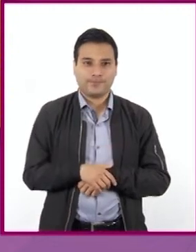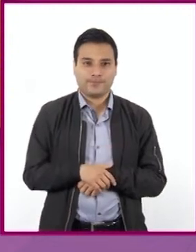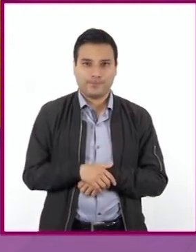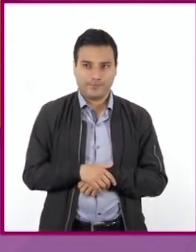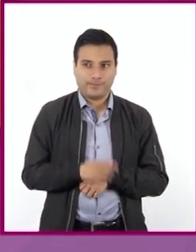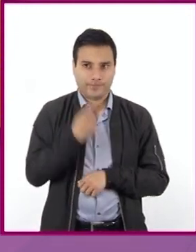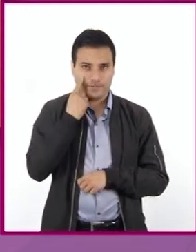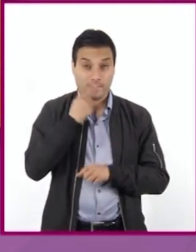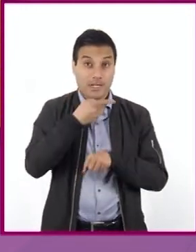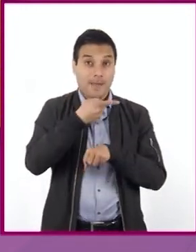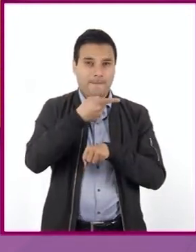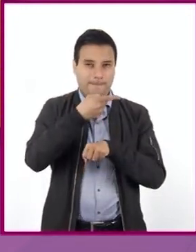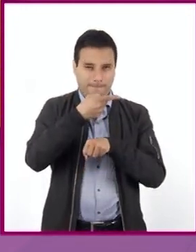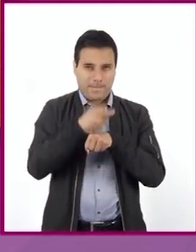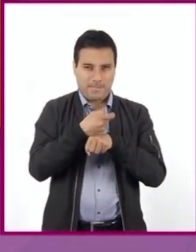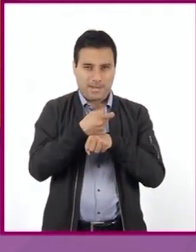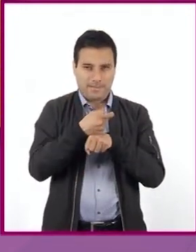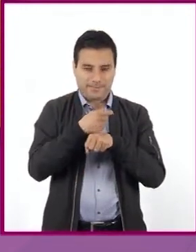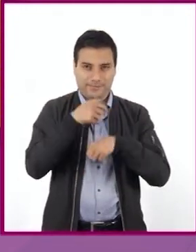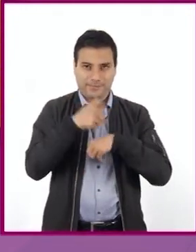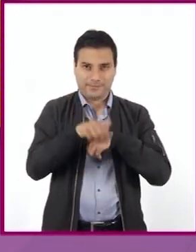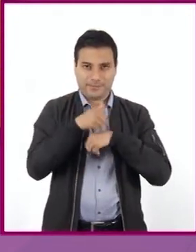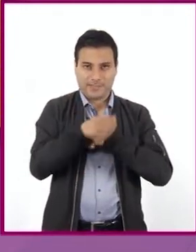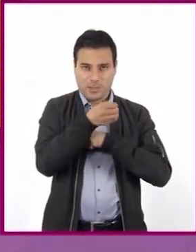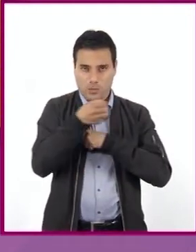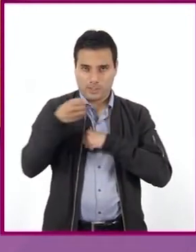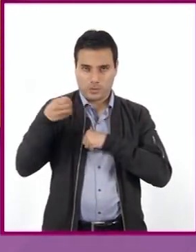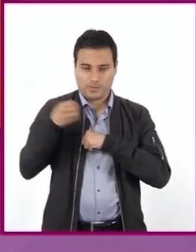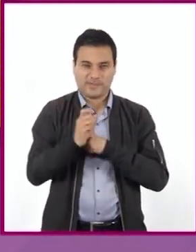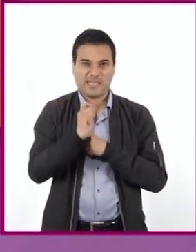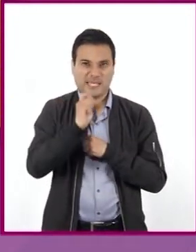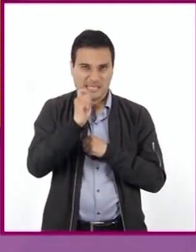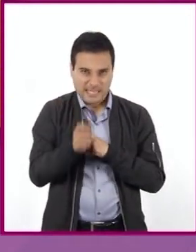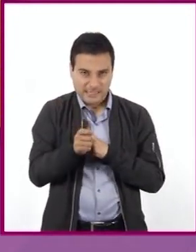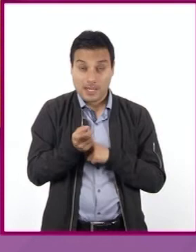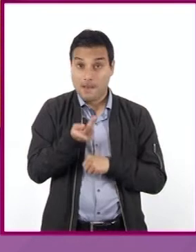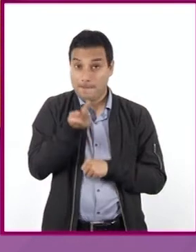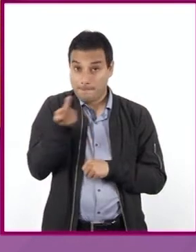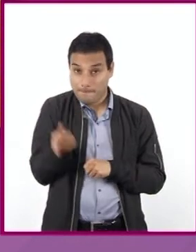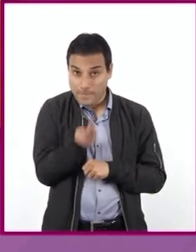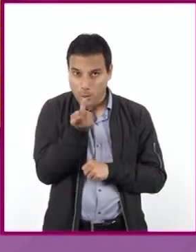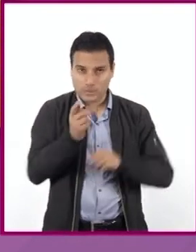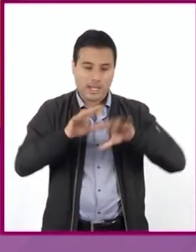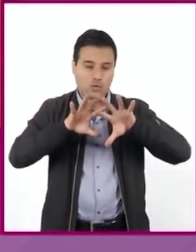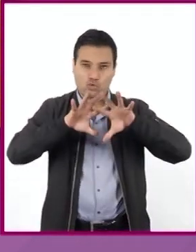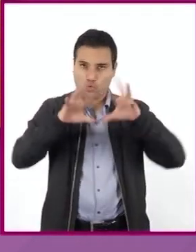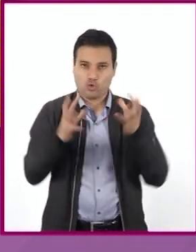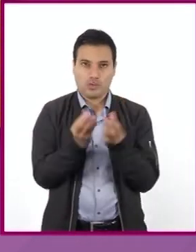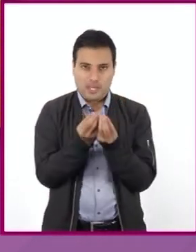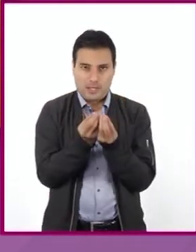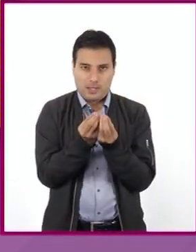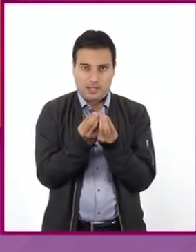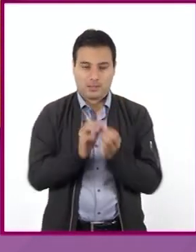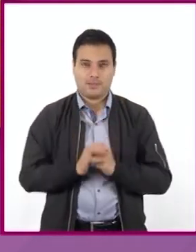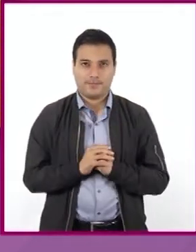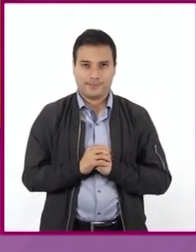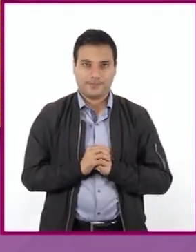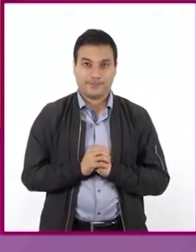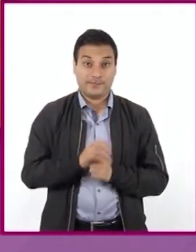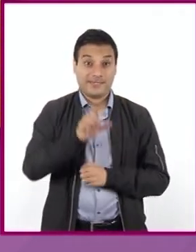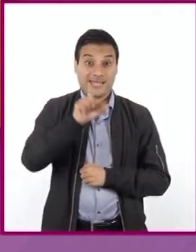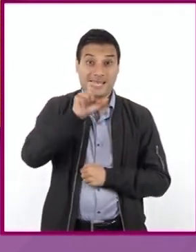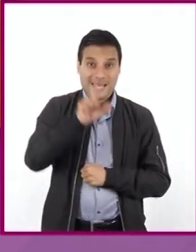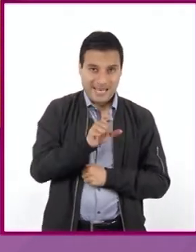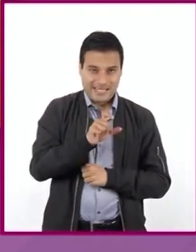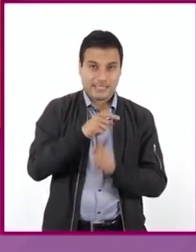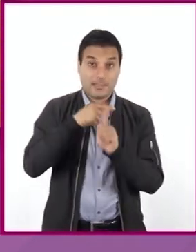ecuación modela de manera algebraica el total de preguntas que responde Stephanie. X más